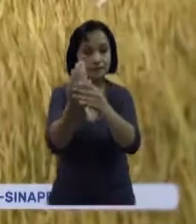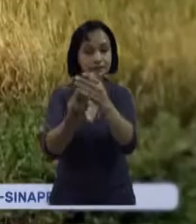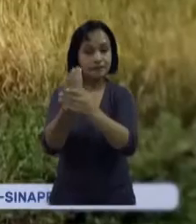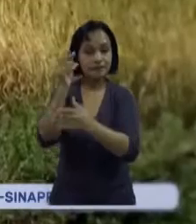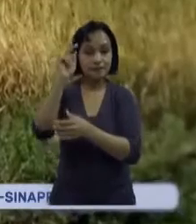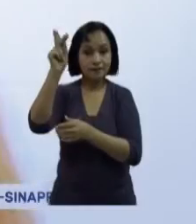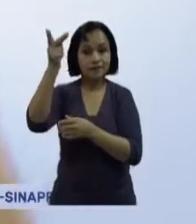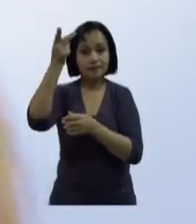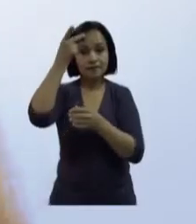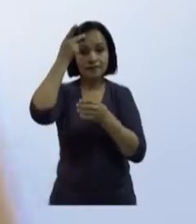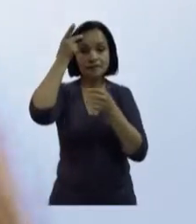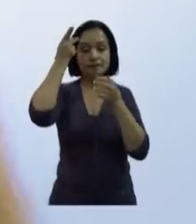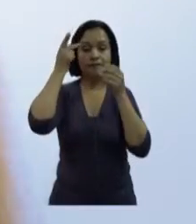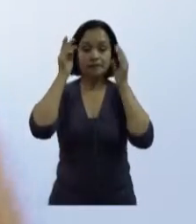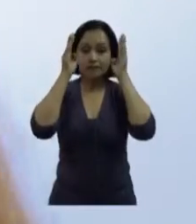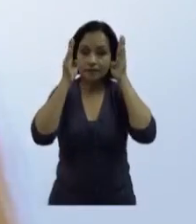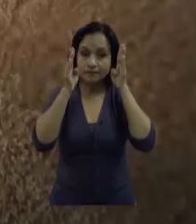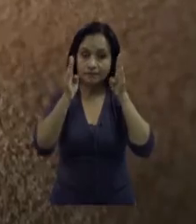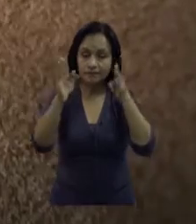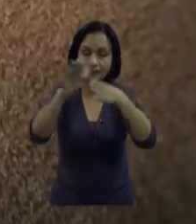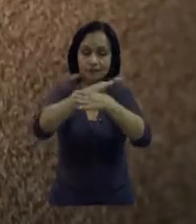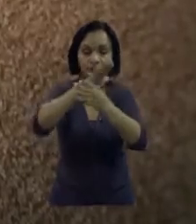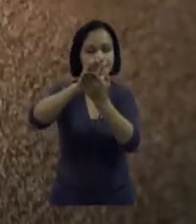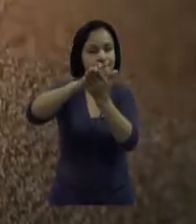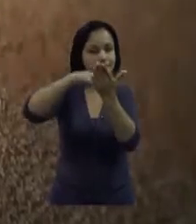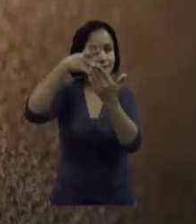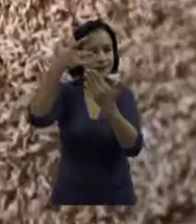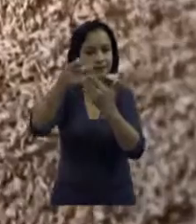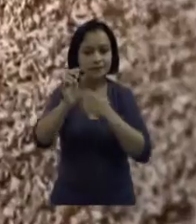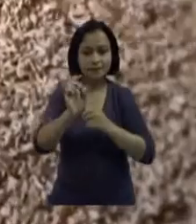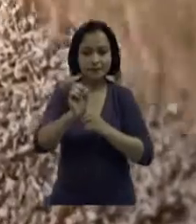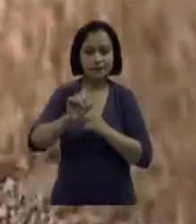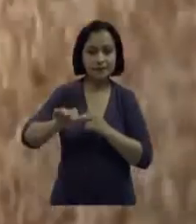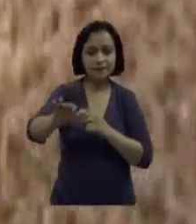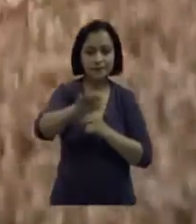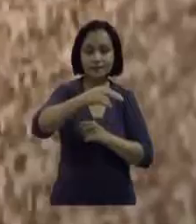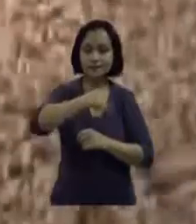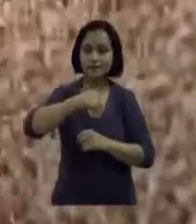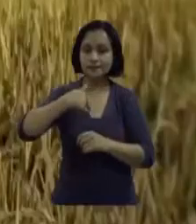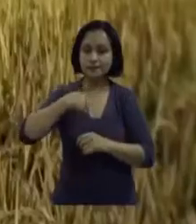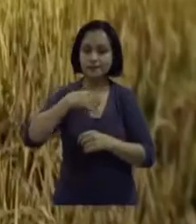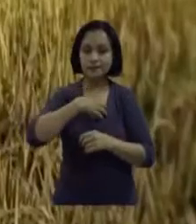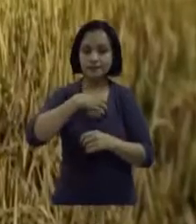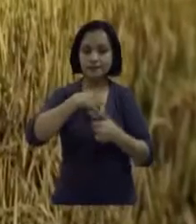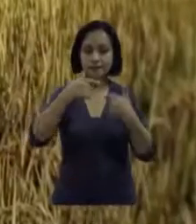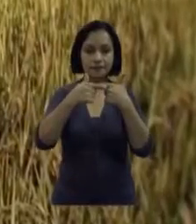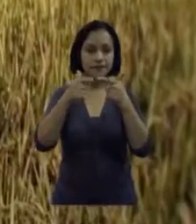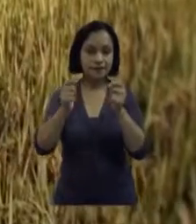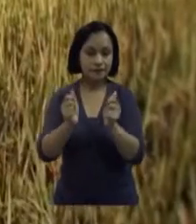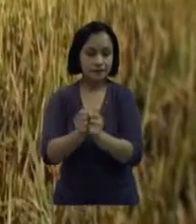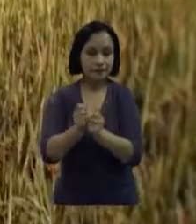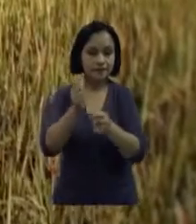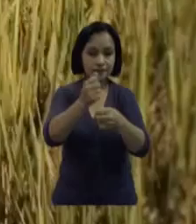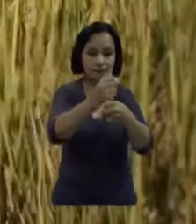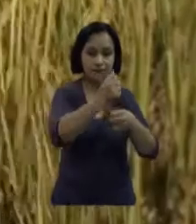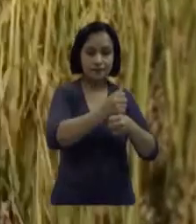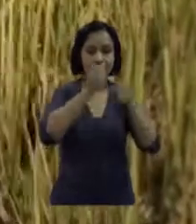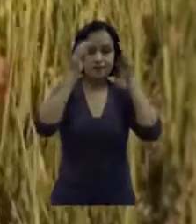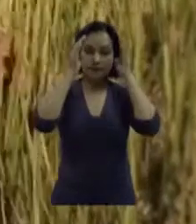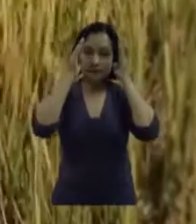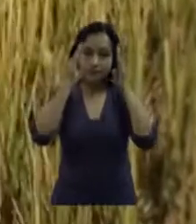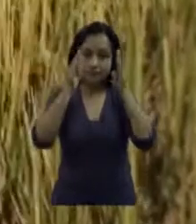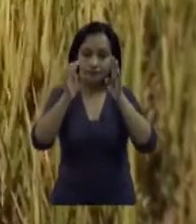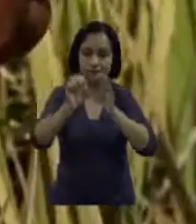productores, las políticas de atención a través de los distintos programas sociales que llegan al sector